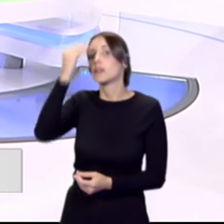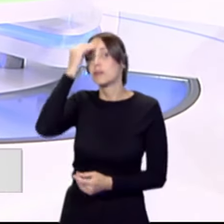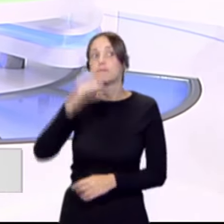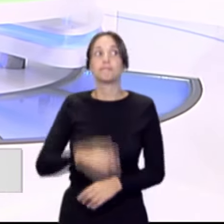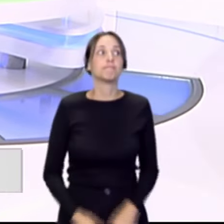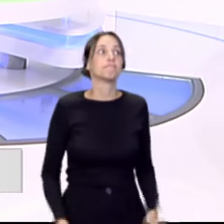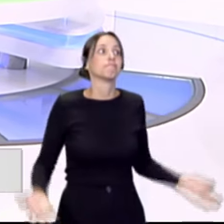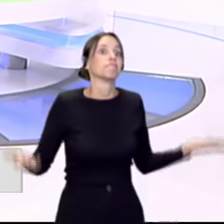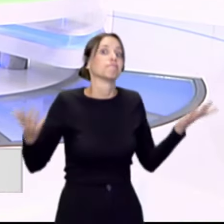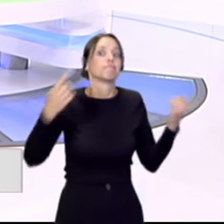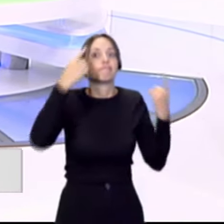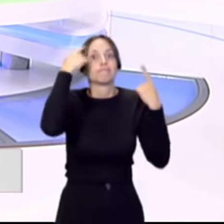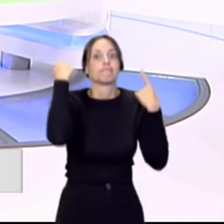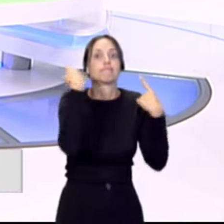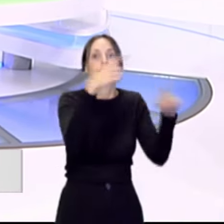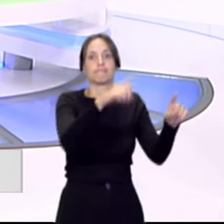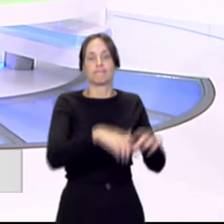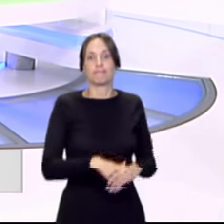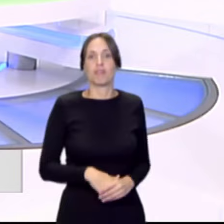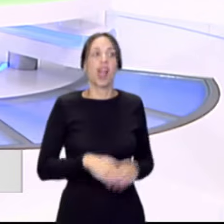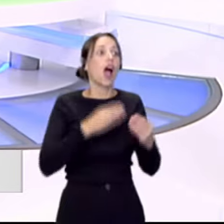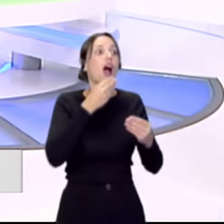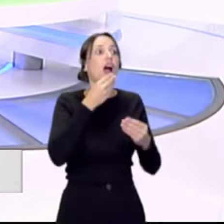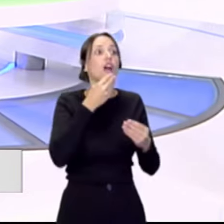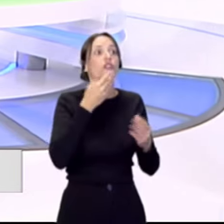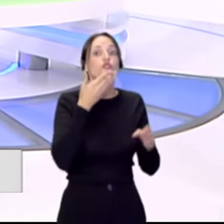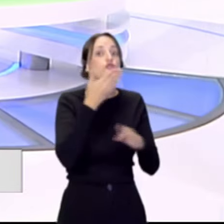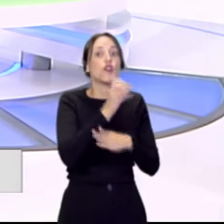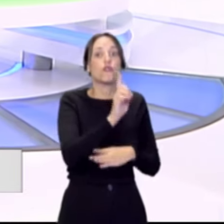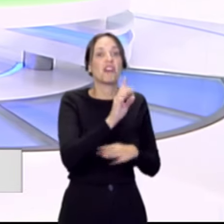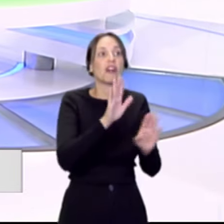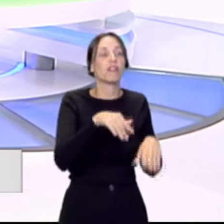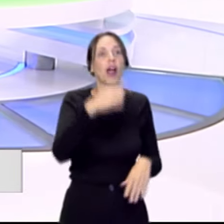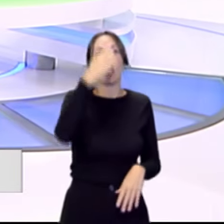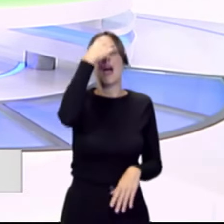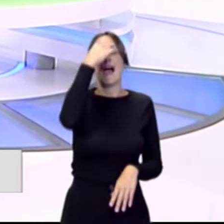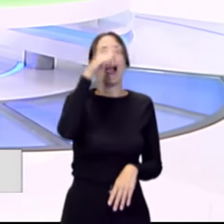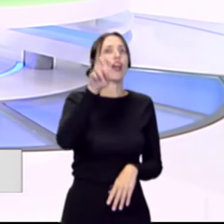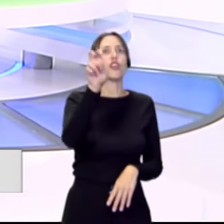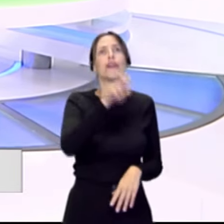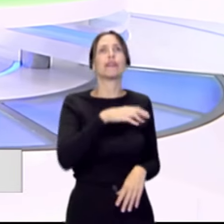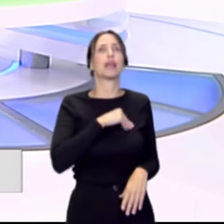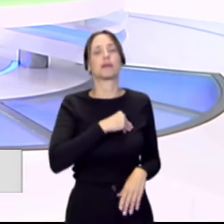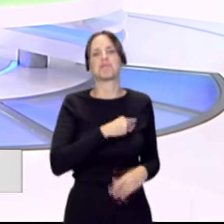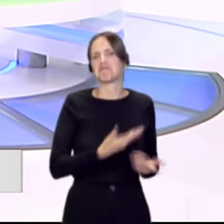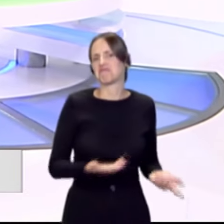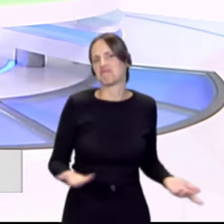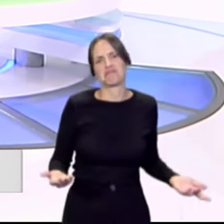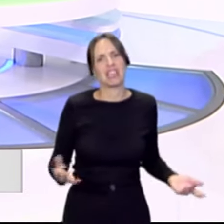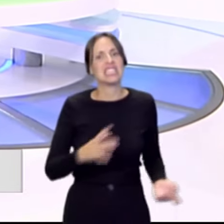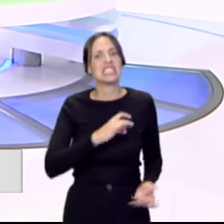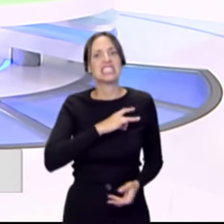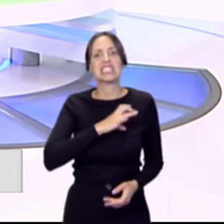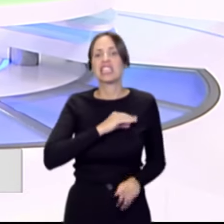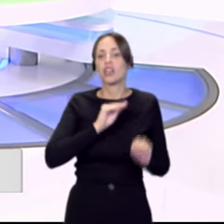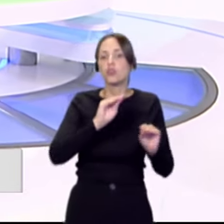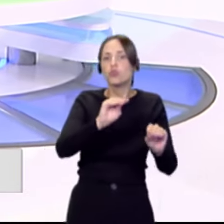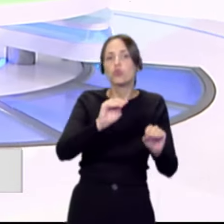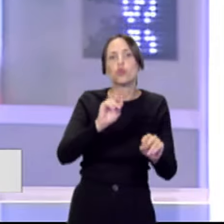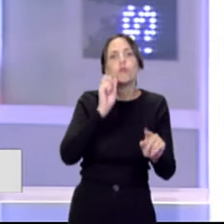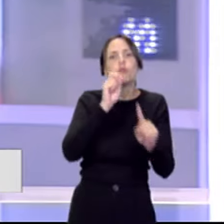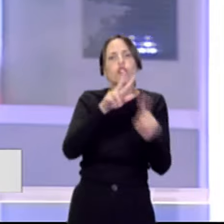final no fueron, nadie los echó de menos, quiero decir, este sindicato en concreto tiene una visión muy cerrada, o sea, de